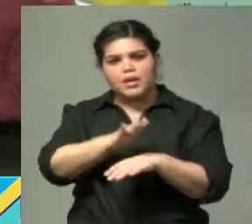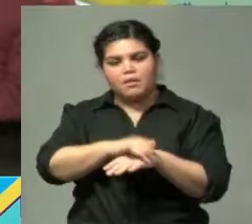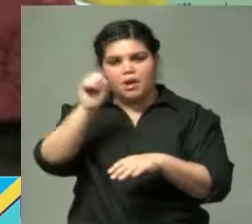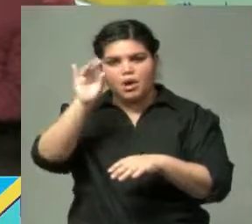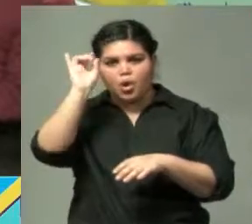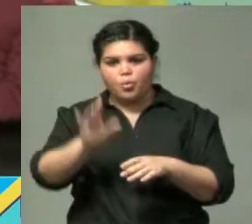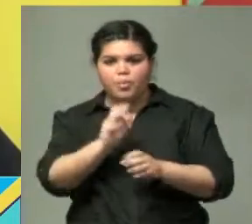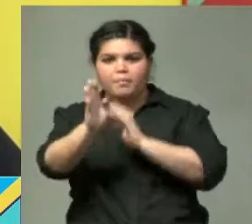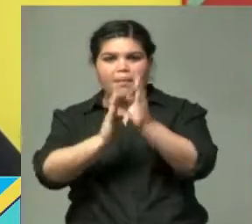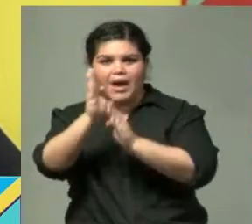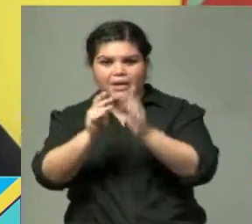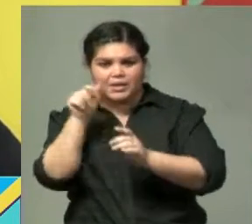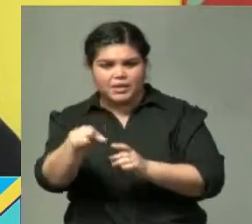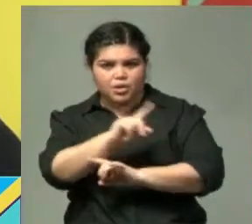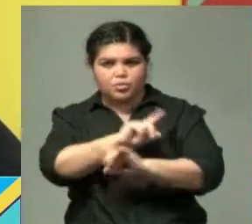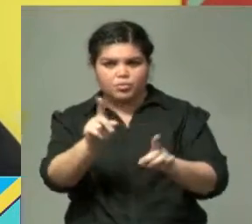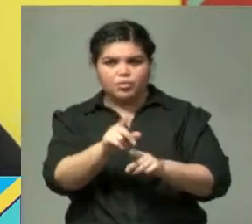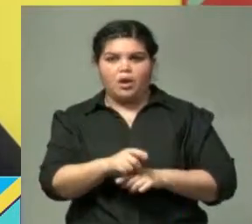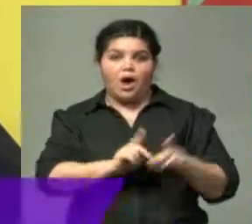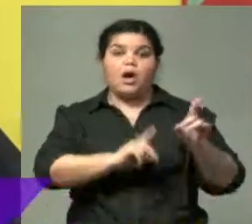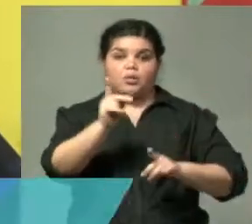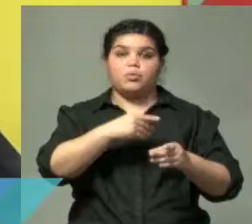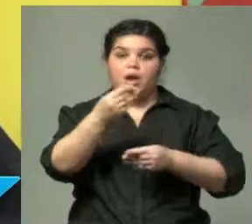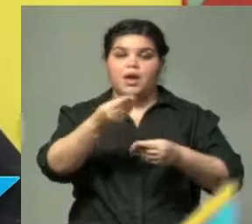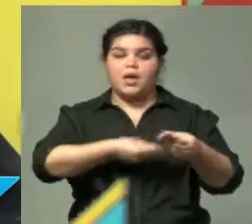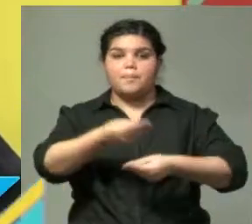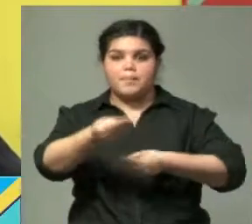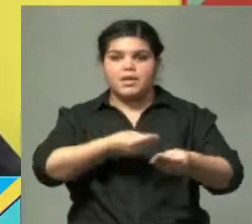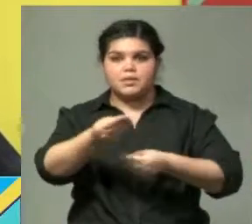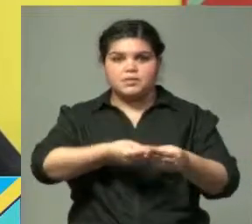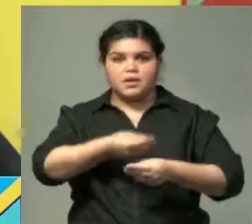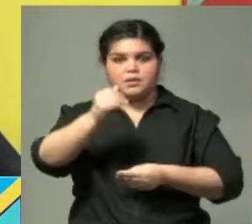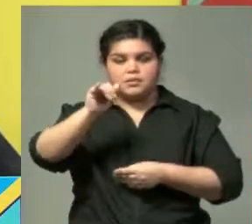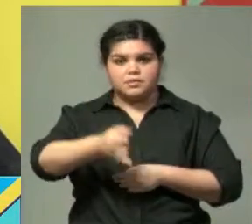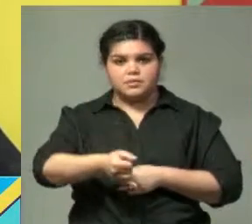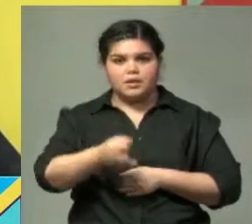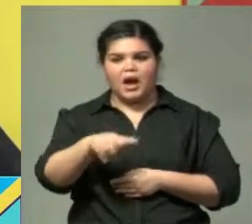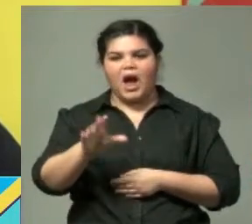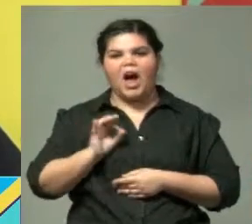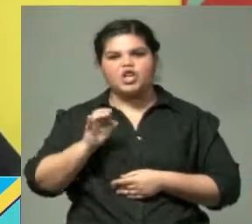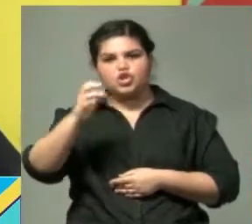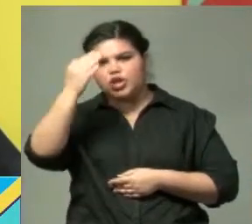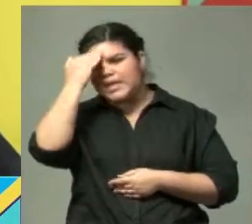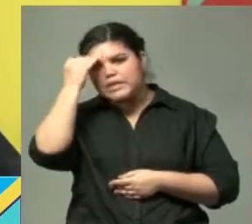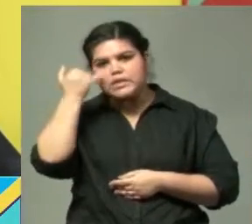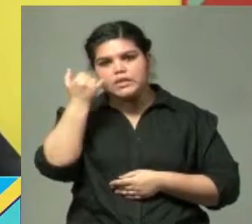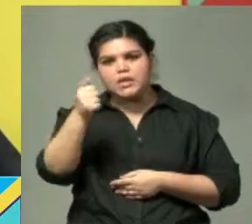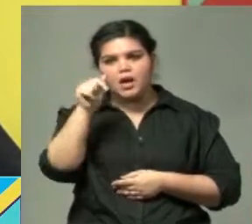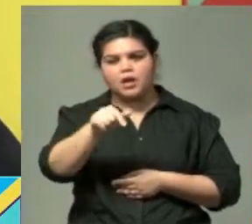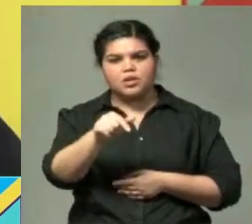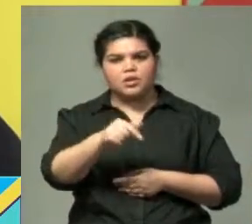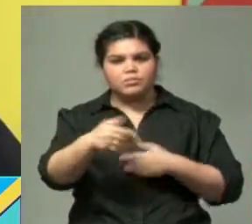conserva o la máquina de conservas que yo he visto, que hay empresas que se están deshaciendo ahora, que tienen una antigüedad de 15 años, ya son obsoletas.